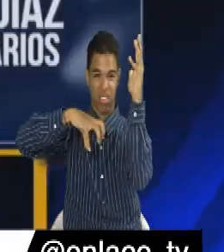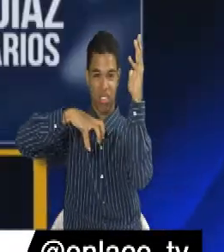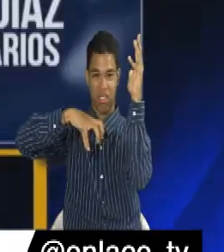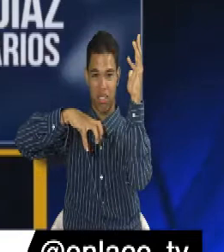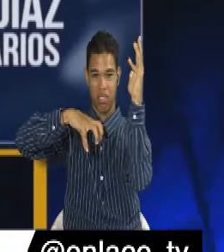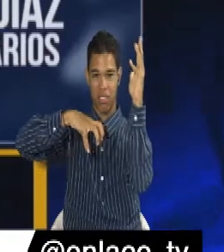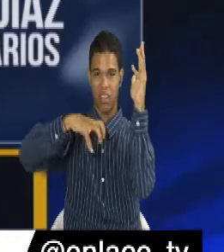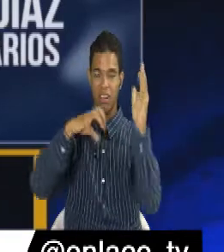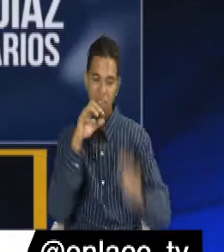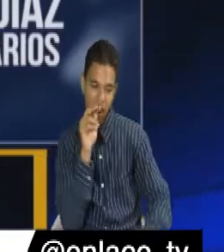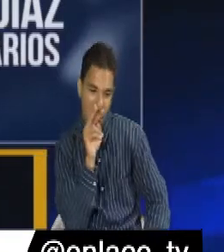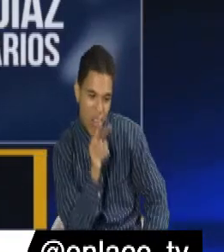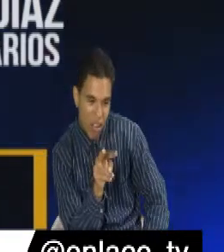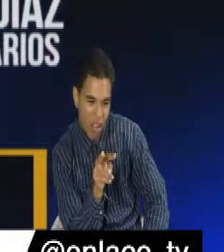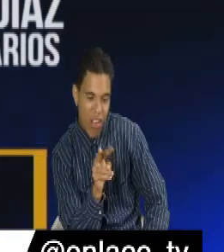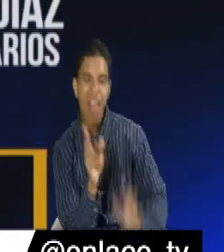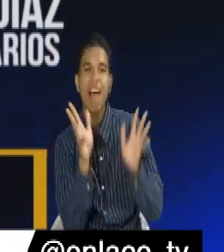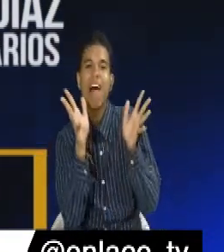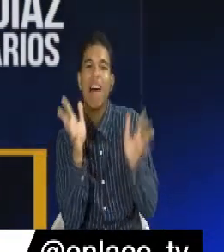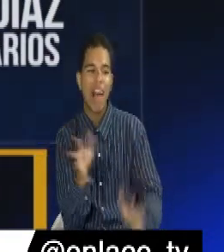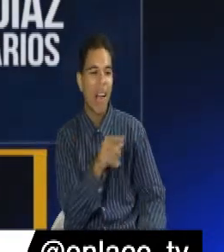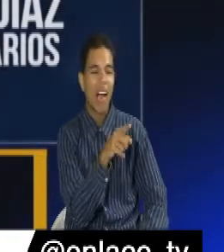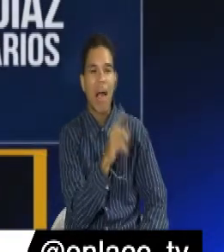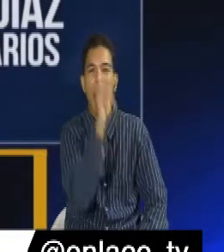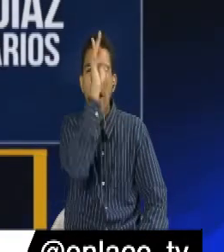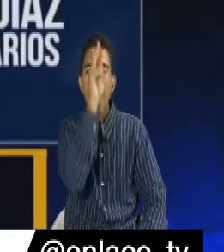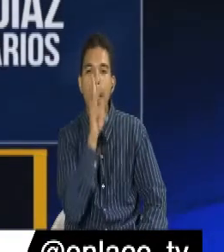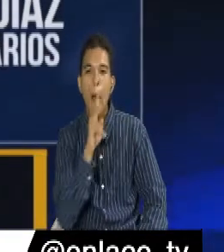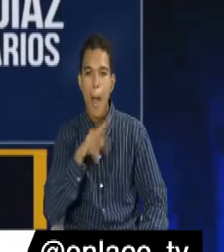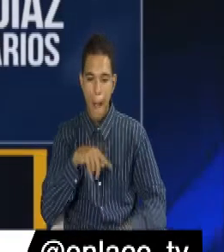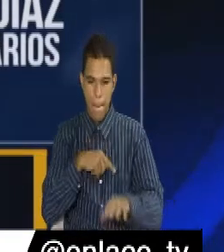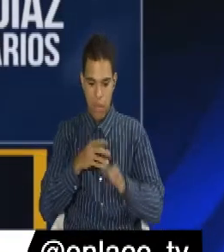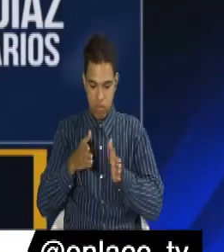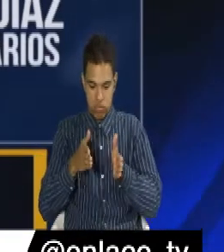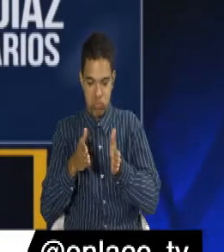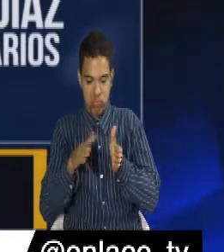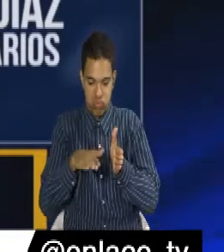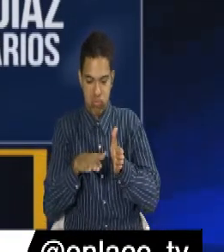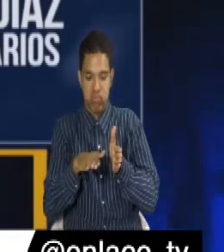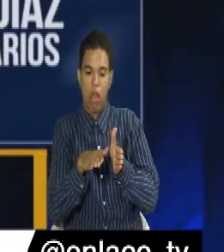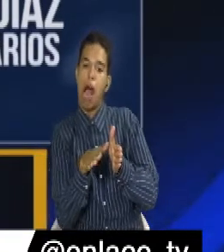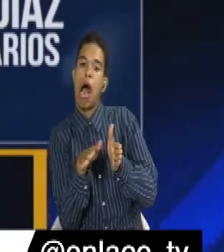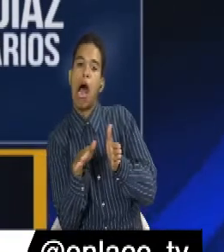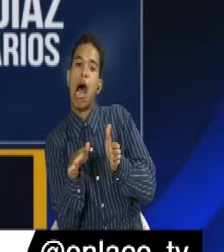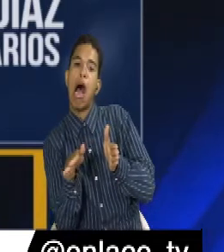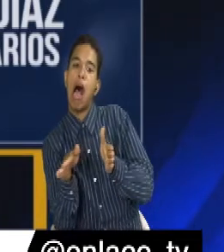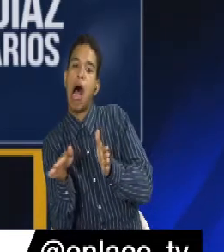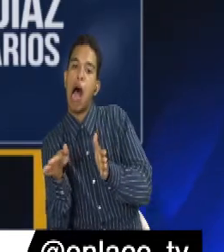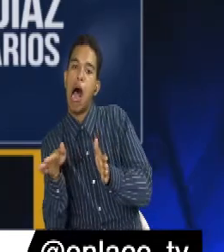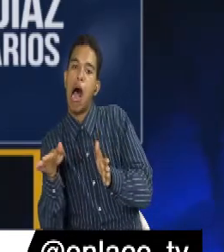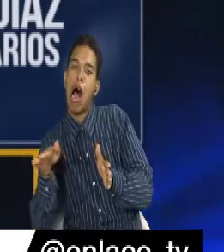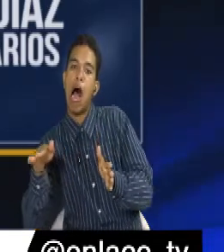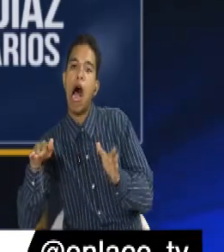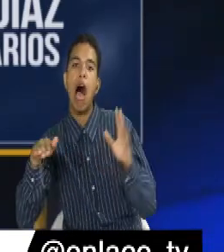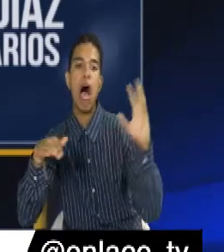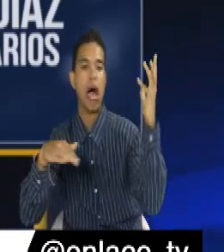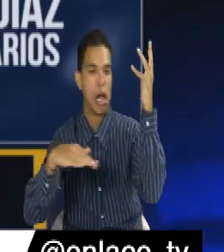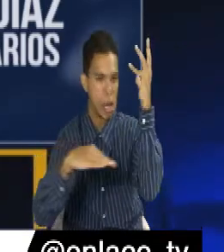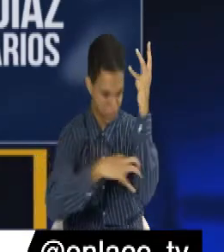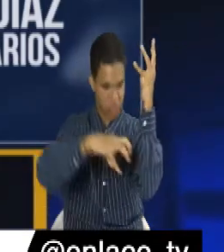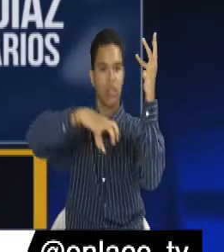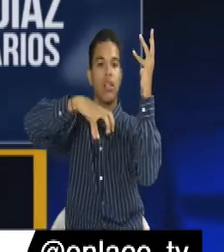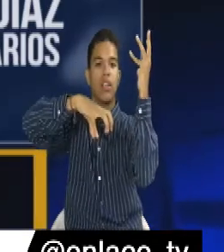Al parecer el vehículo se sale de la vía, impacta contra el árbol, se realiza maniobra de